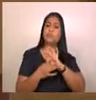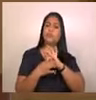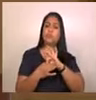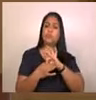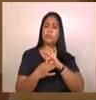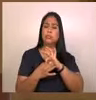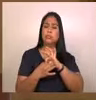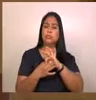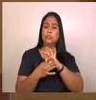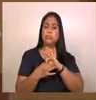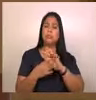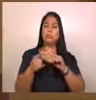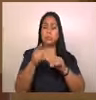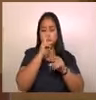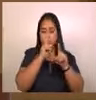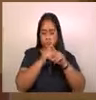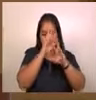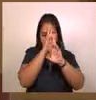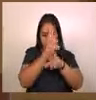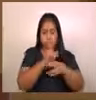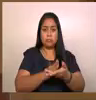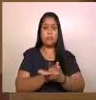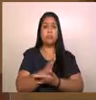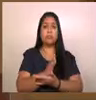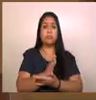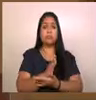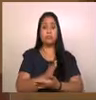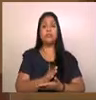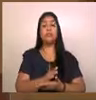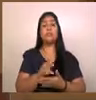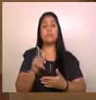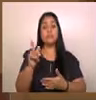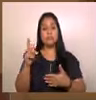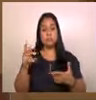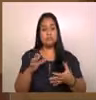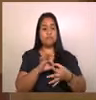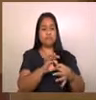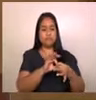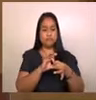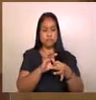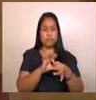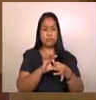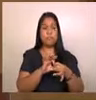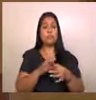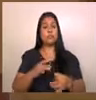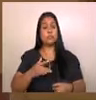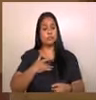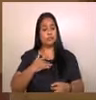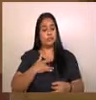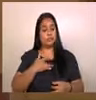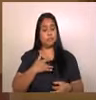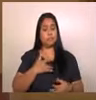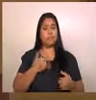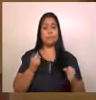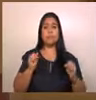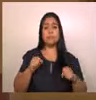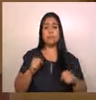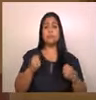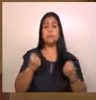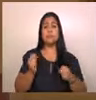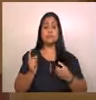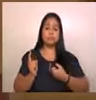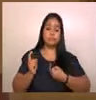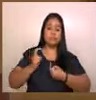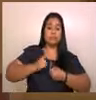de unidad y respeto a derechos, lazos que nos hacen sentirnos parte de